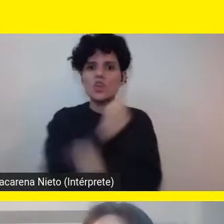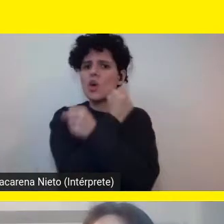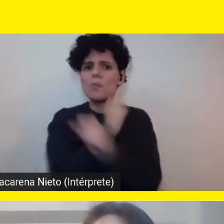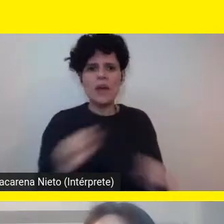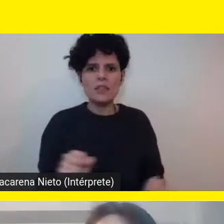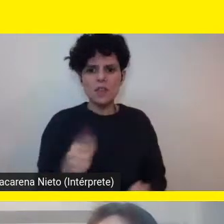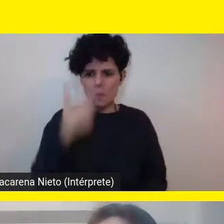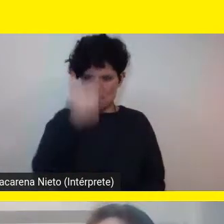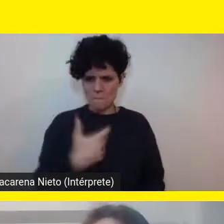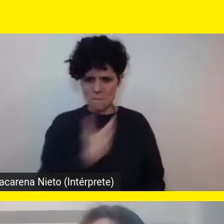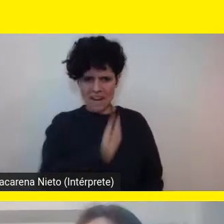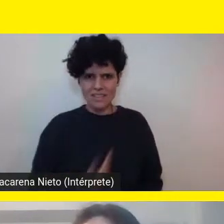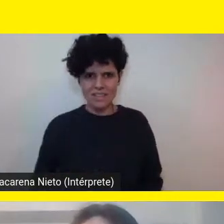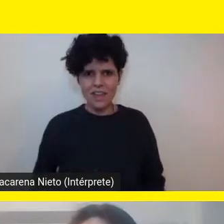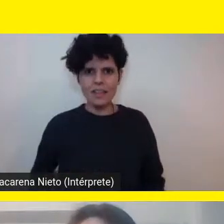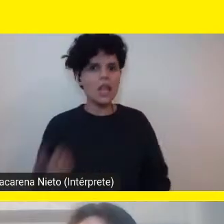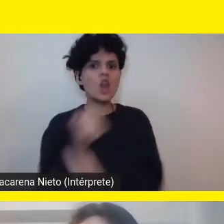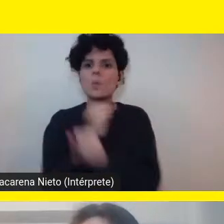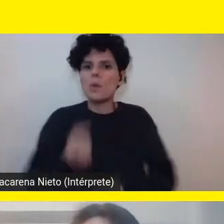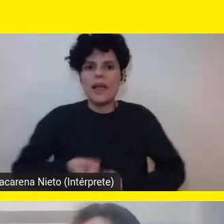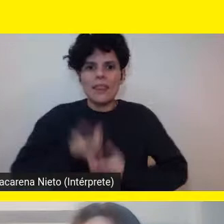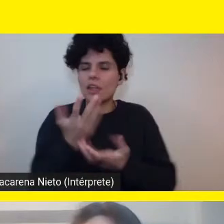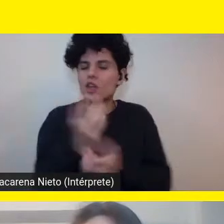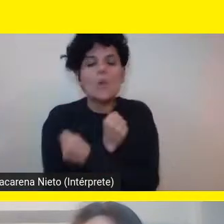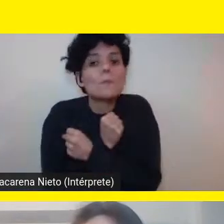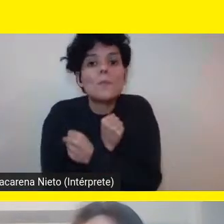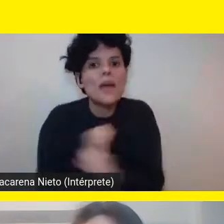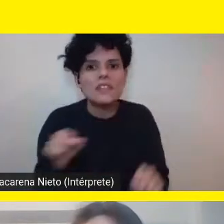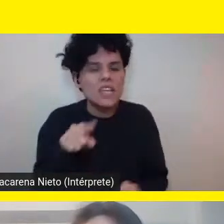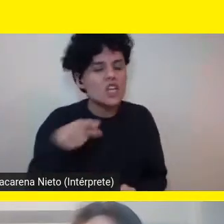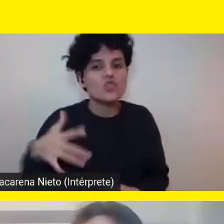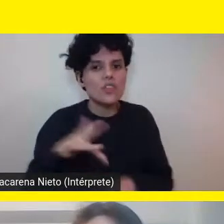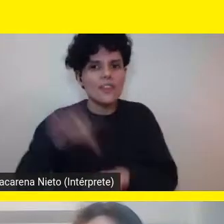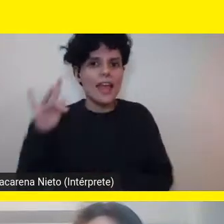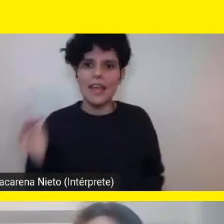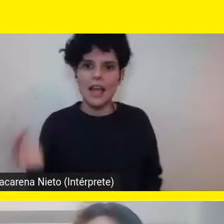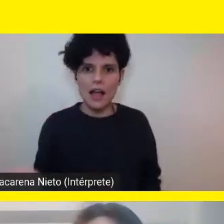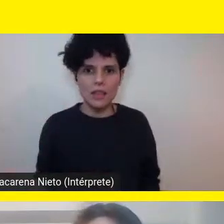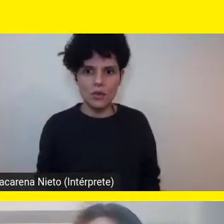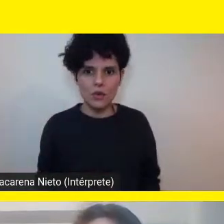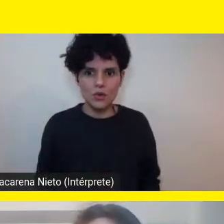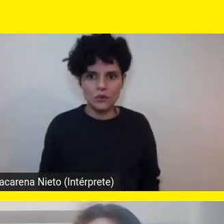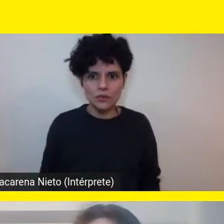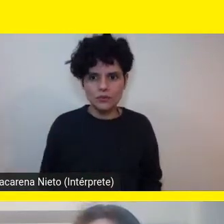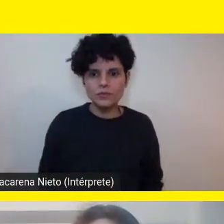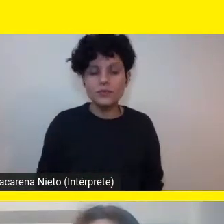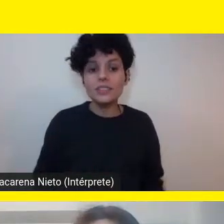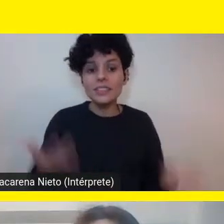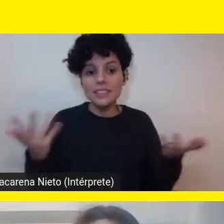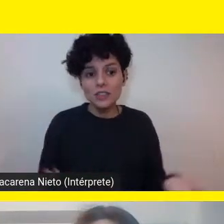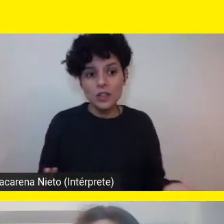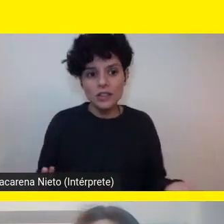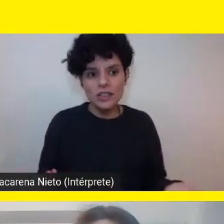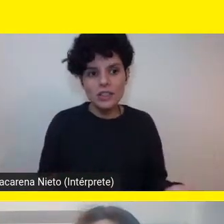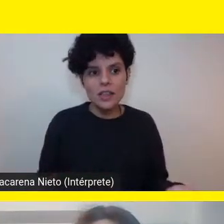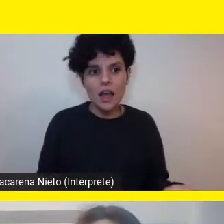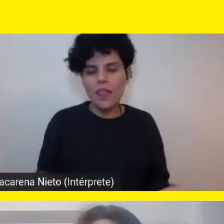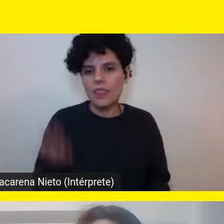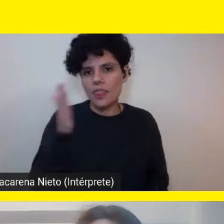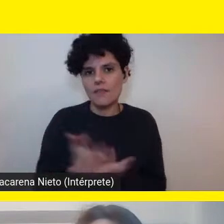presidente de la República. O sea, es grave, muy grave. Entonces, por eso tenemos que seguir luchando